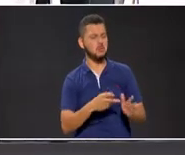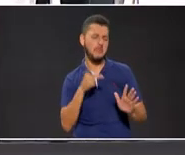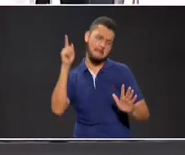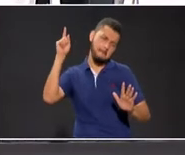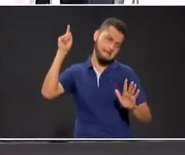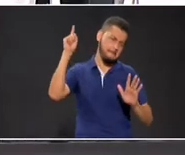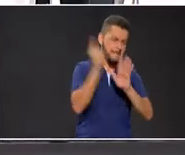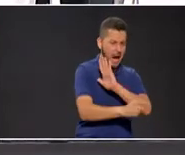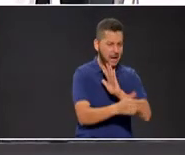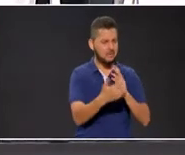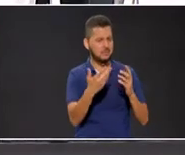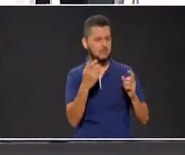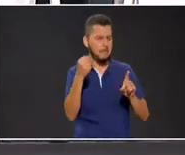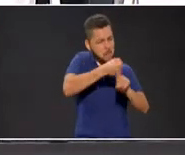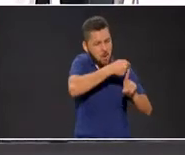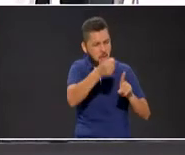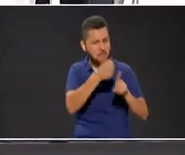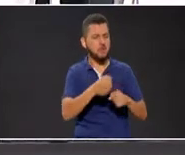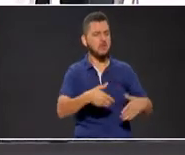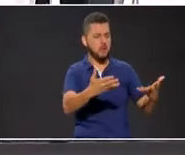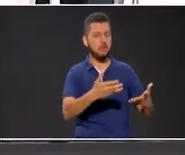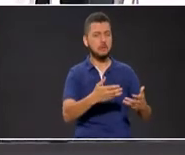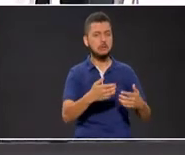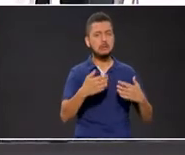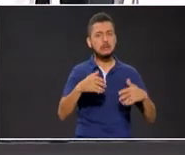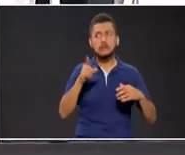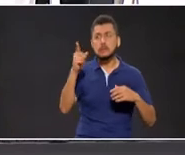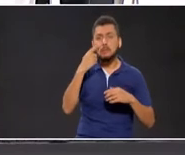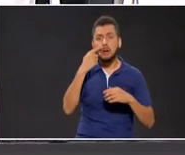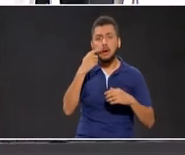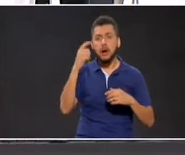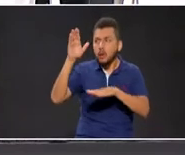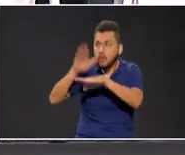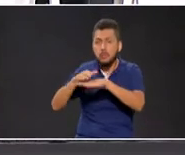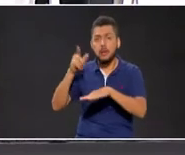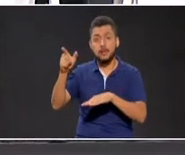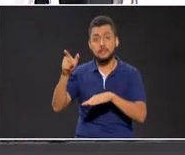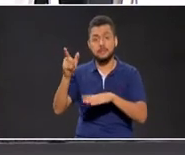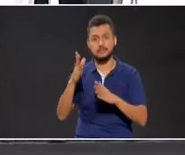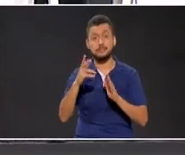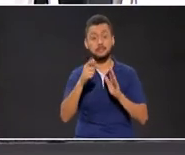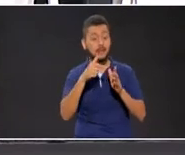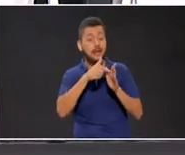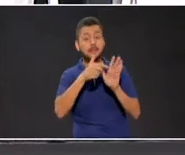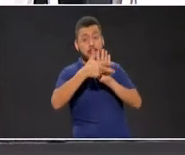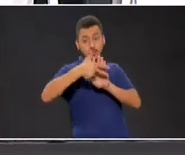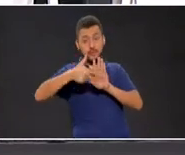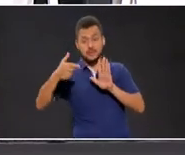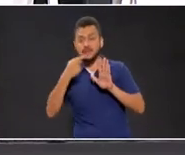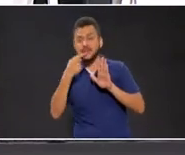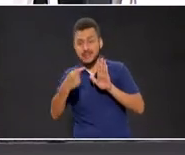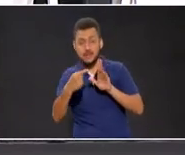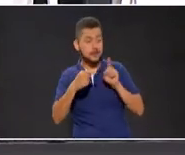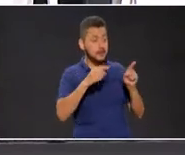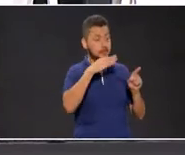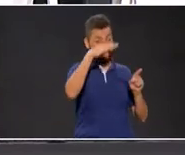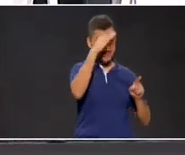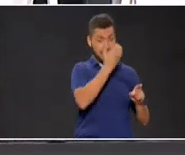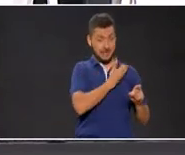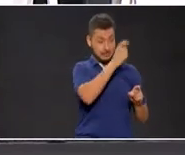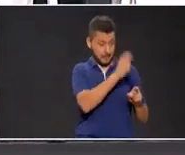política establece que la familia es el núcleo de la sociedad y como tal el alcalde debe mirar su ciudad en esa perspectiva